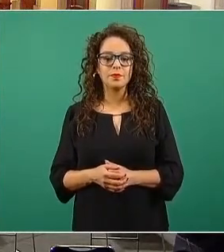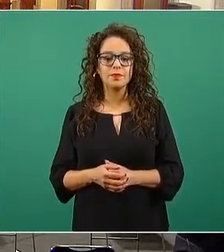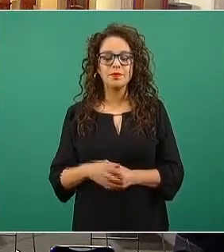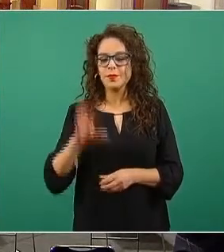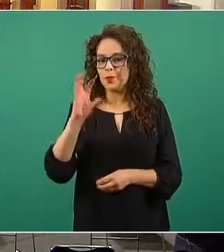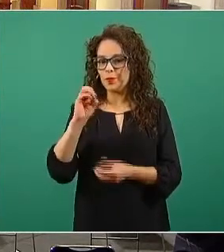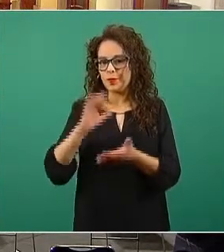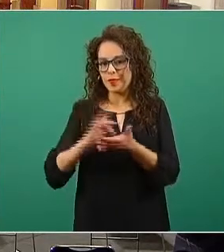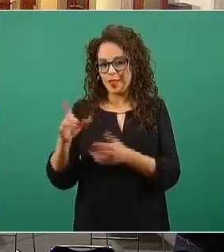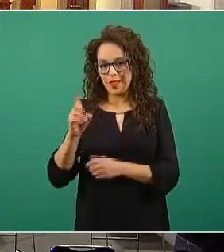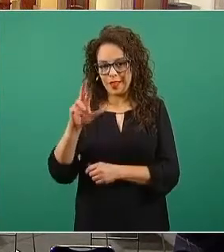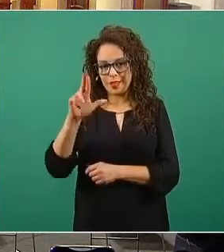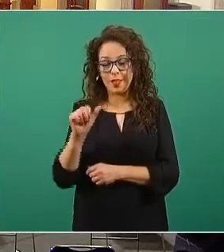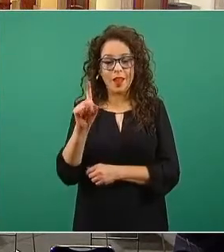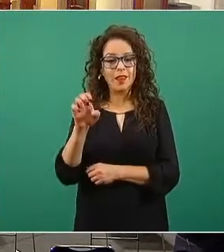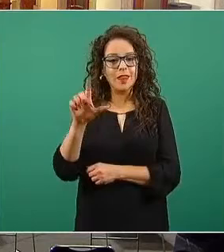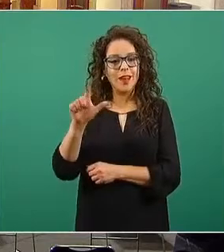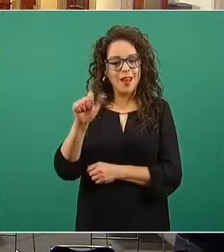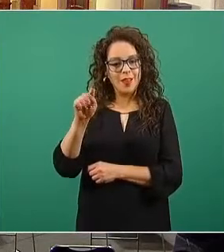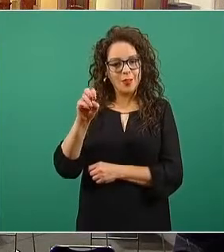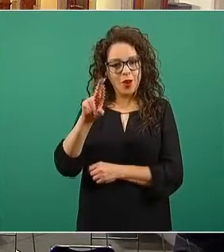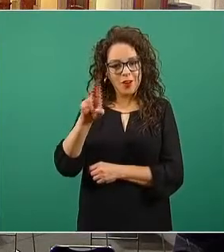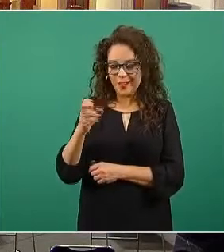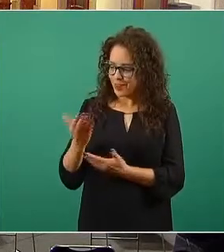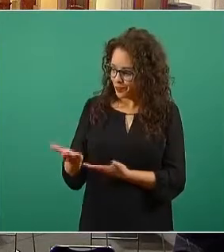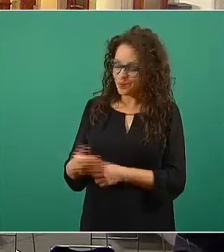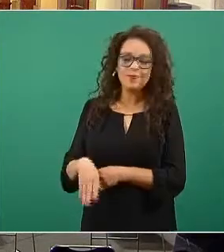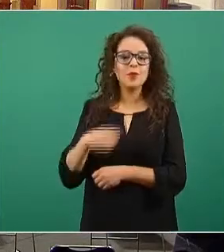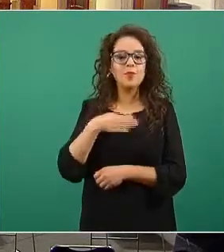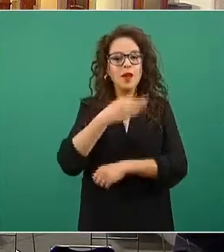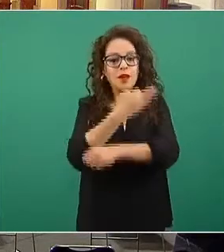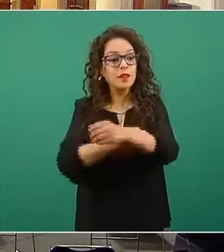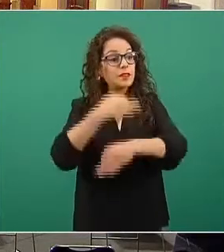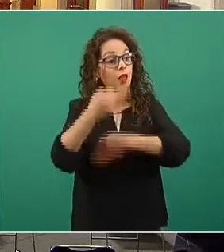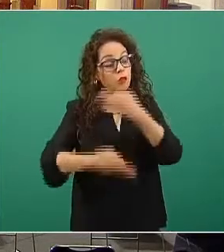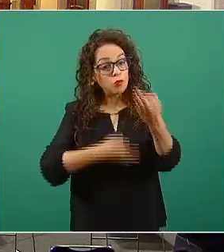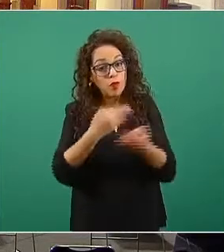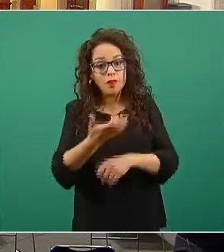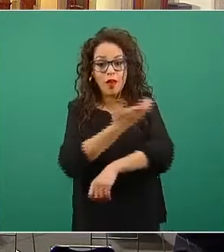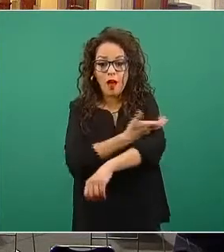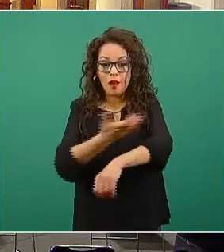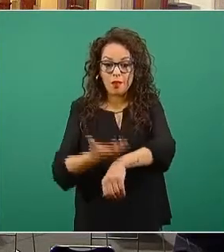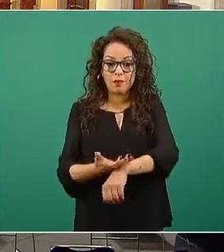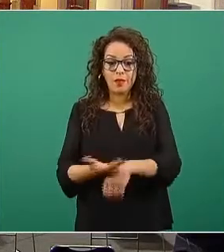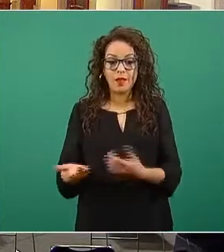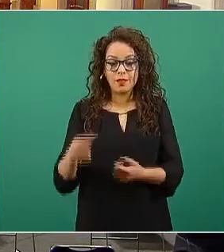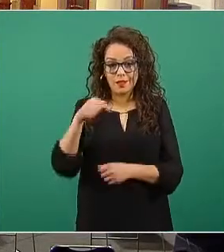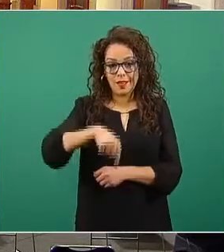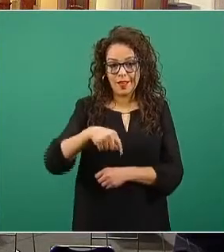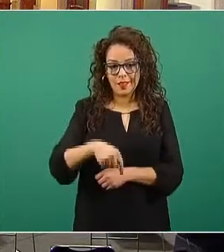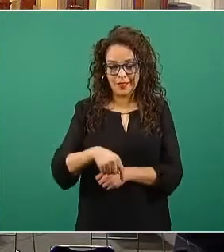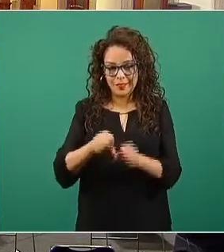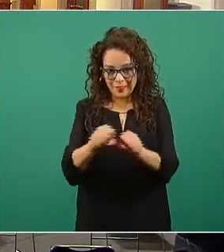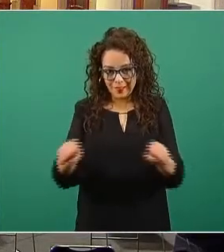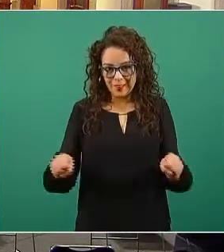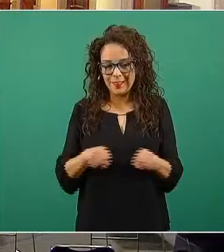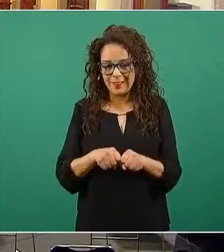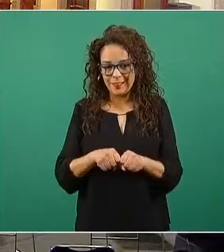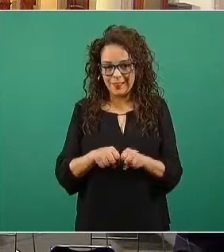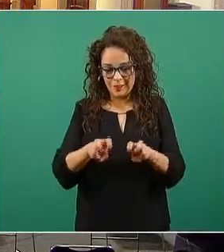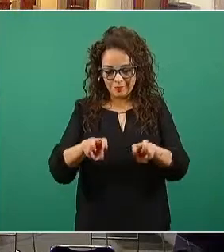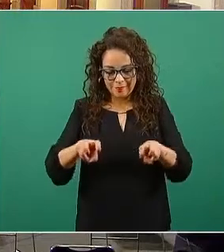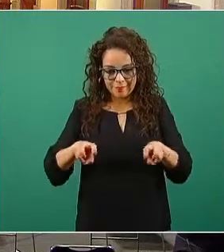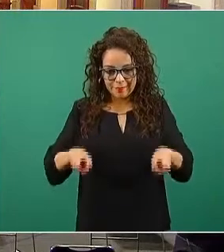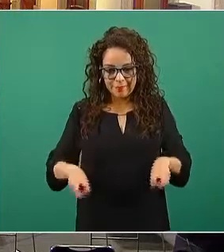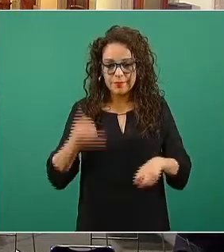Muchas gracias, doctora de la Torre. Buenas tardes a todos y a todas que nos acompañan aquí en la sala, y